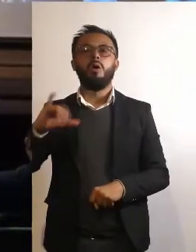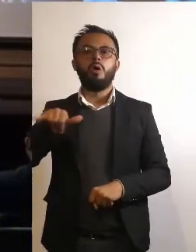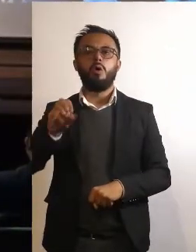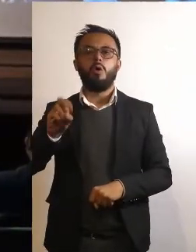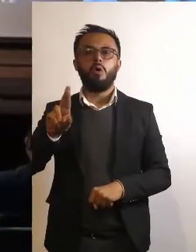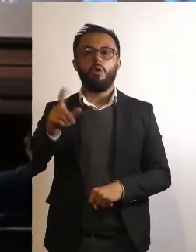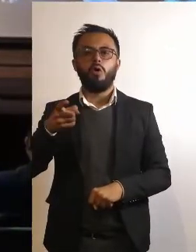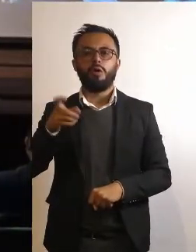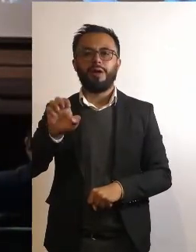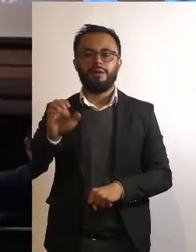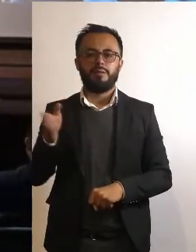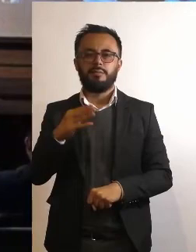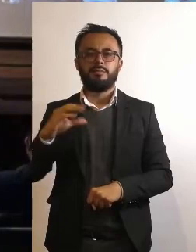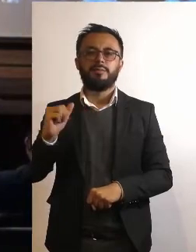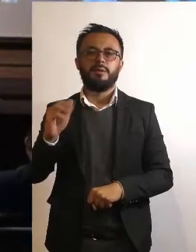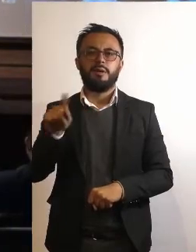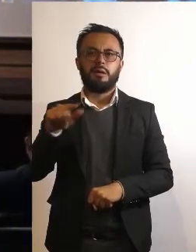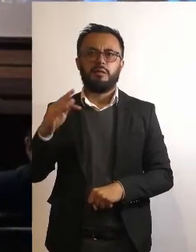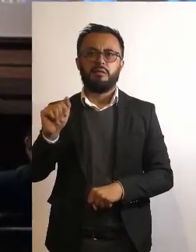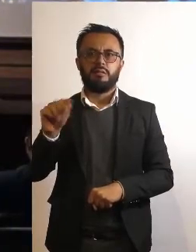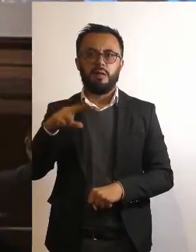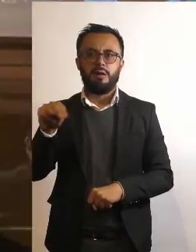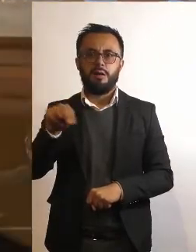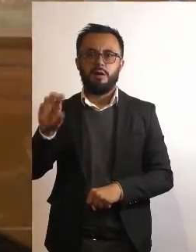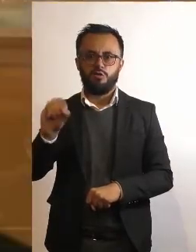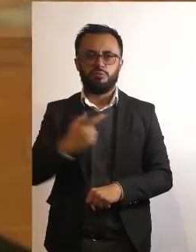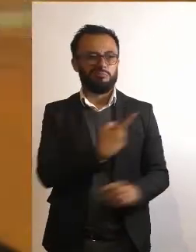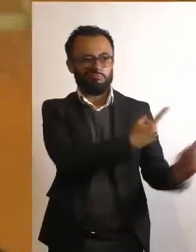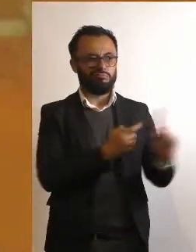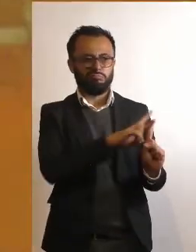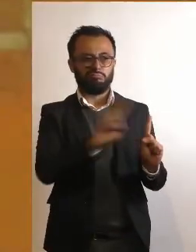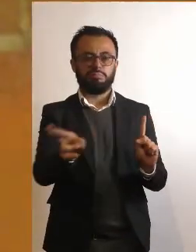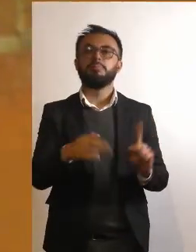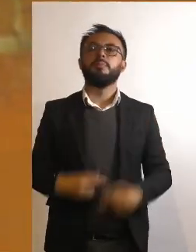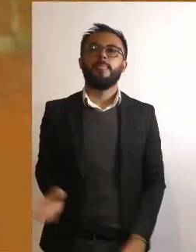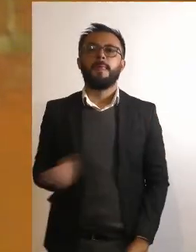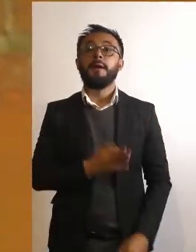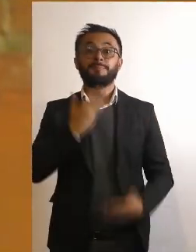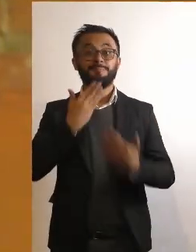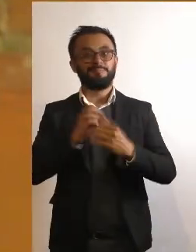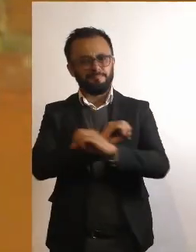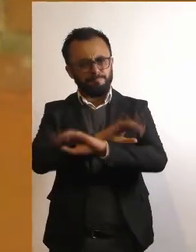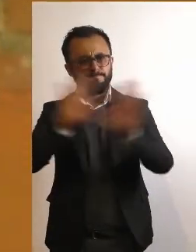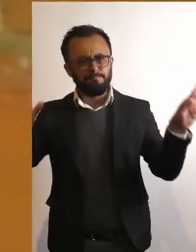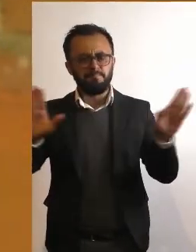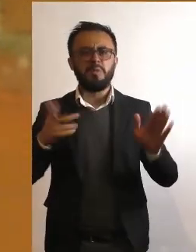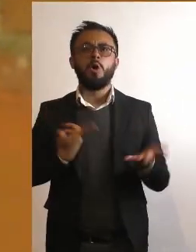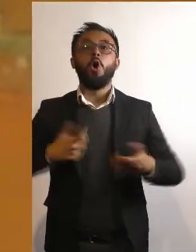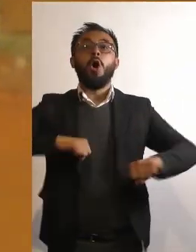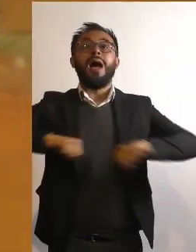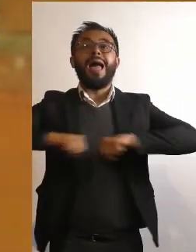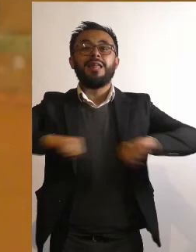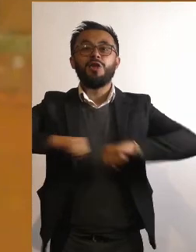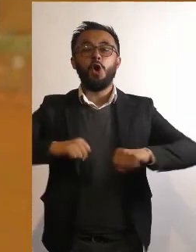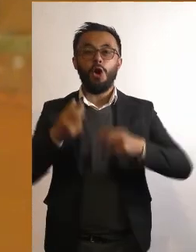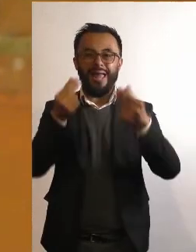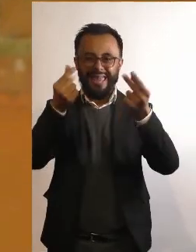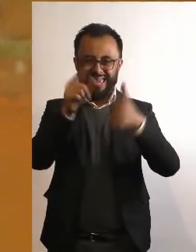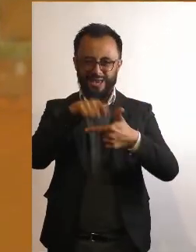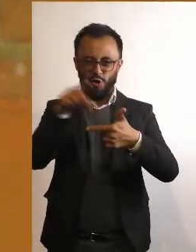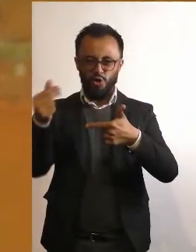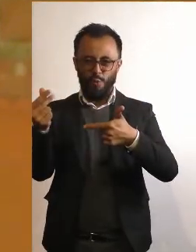días. La gestión económica de la universidad está dada por el principio de la sostenibilidad